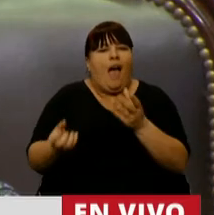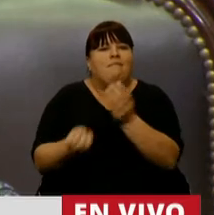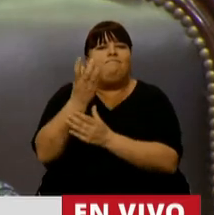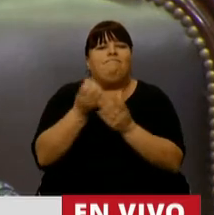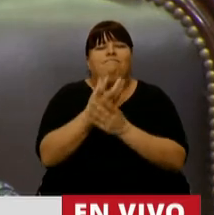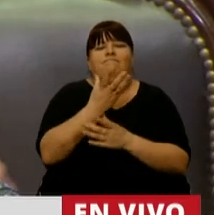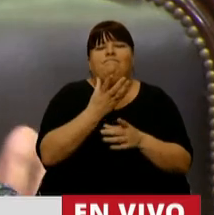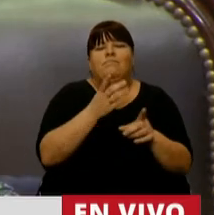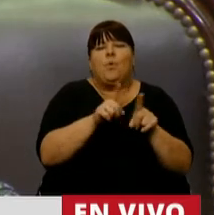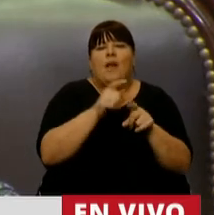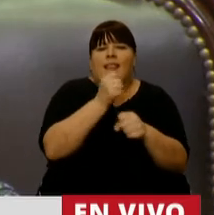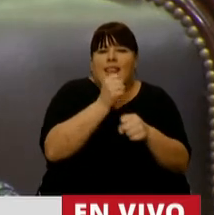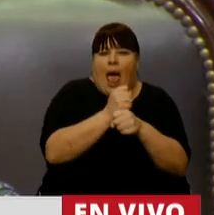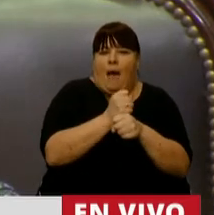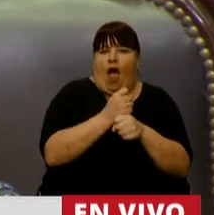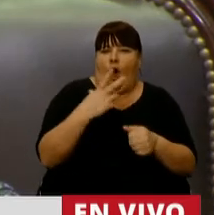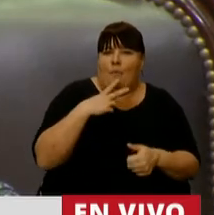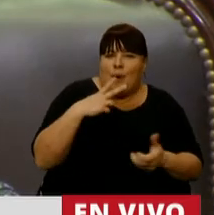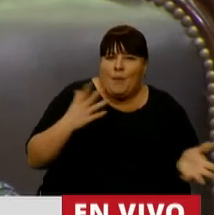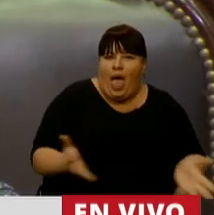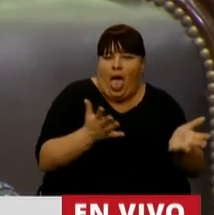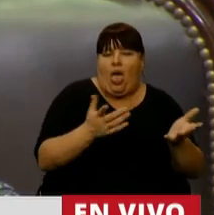creación del trabajo privado,